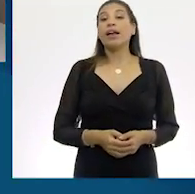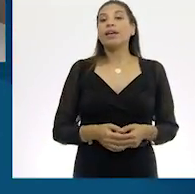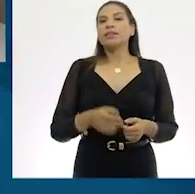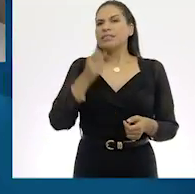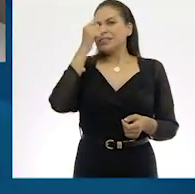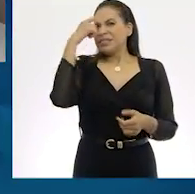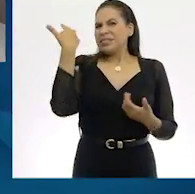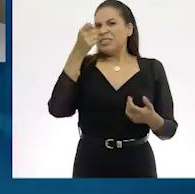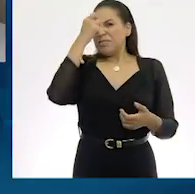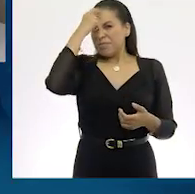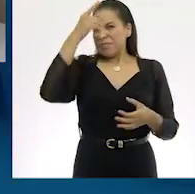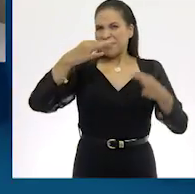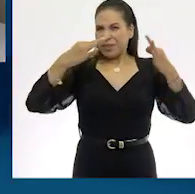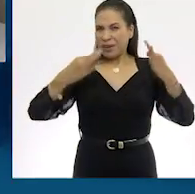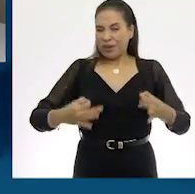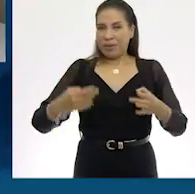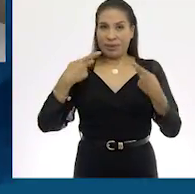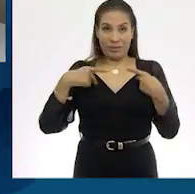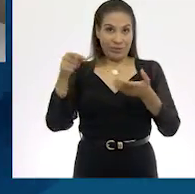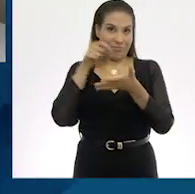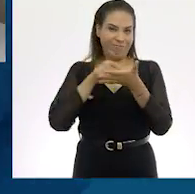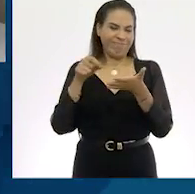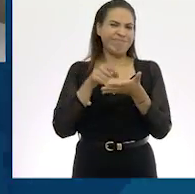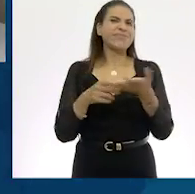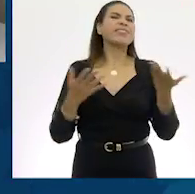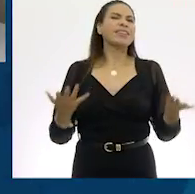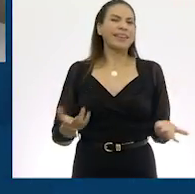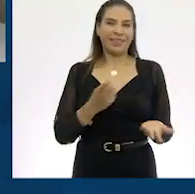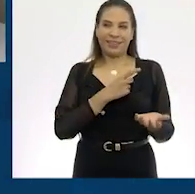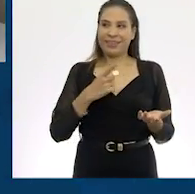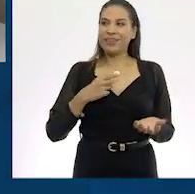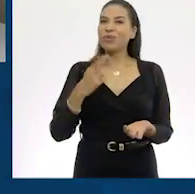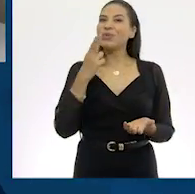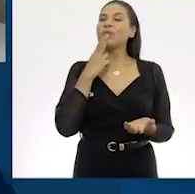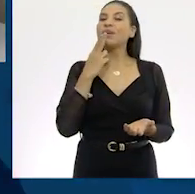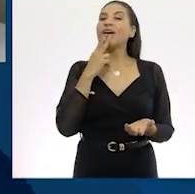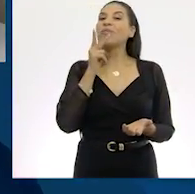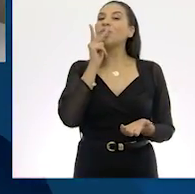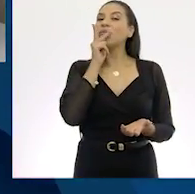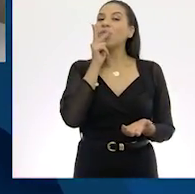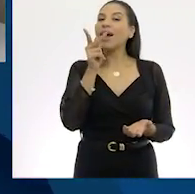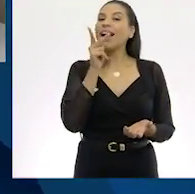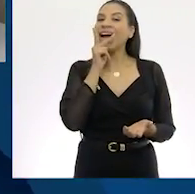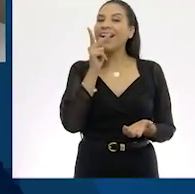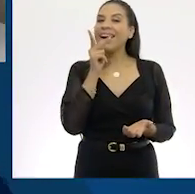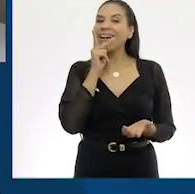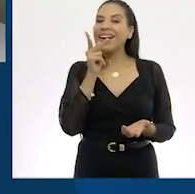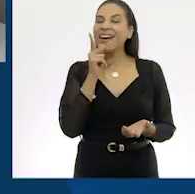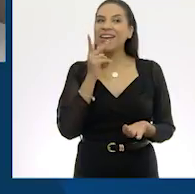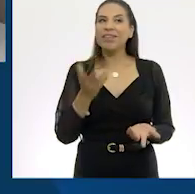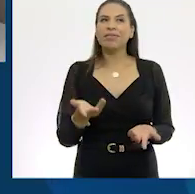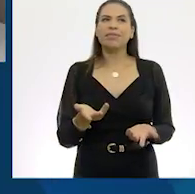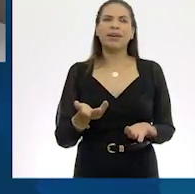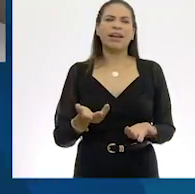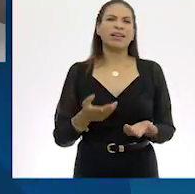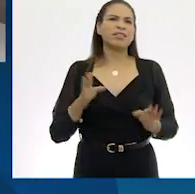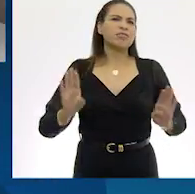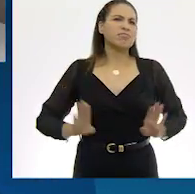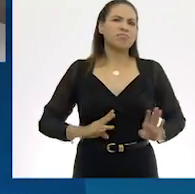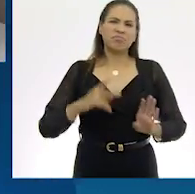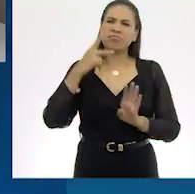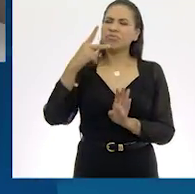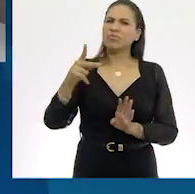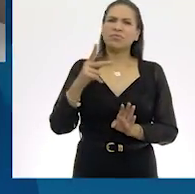Originalidad. El autor debe utilizar palabras y un estilo